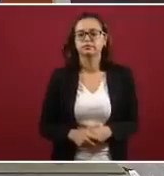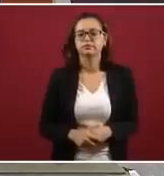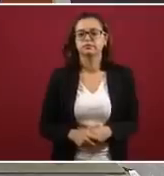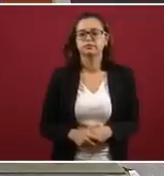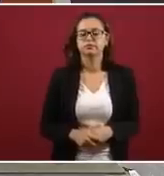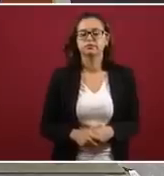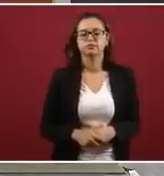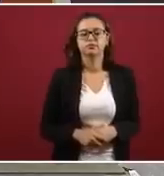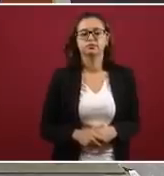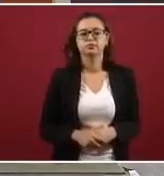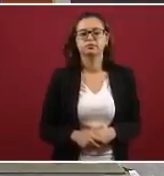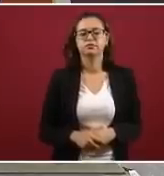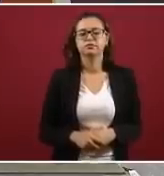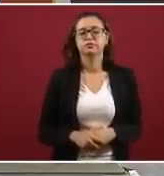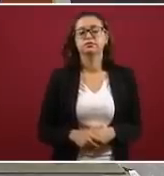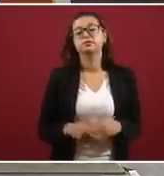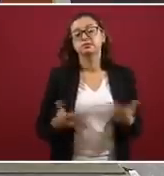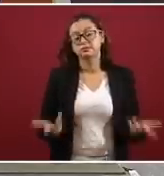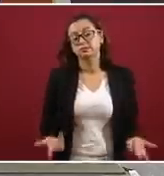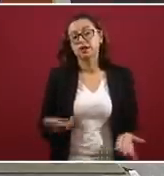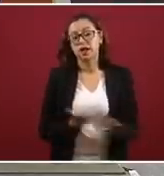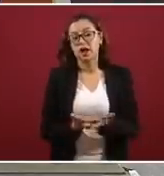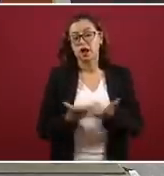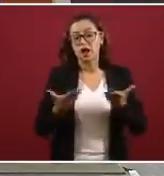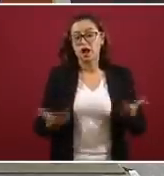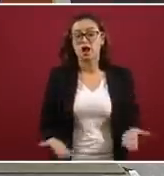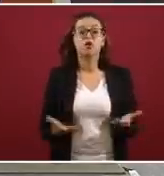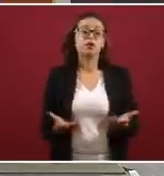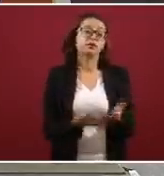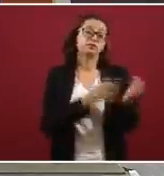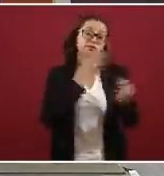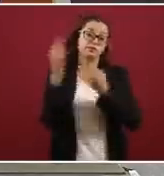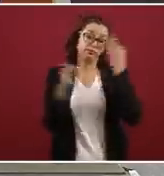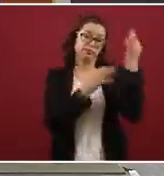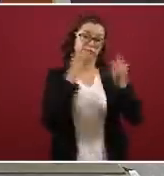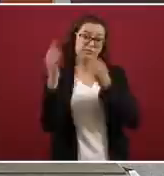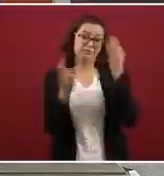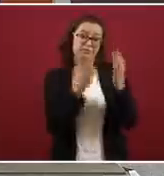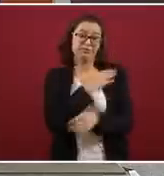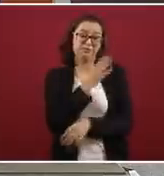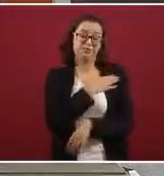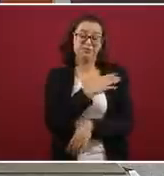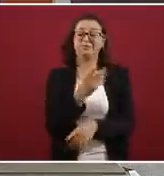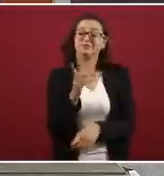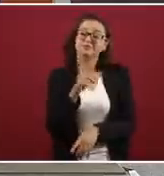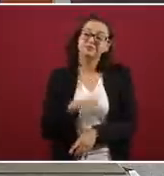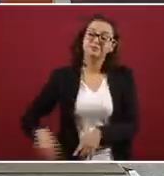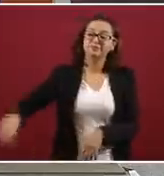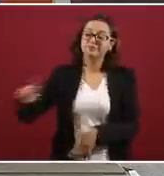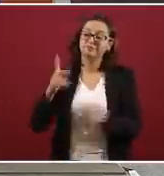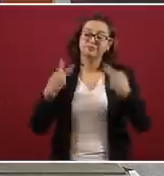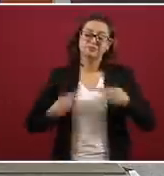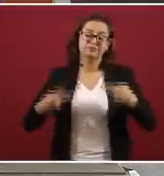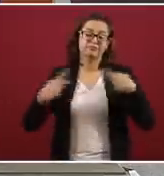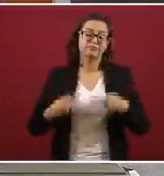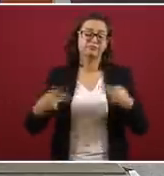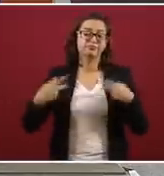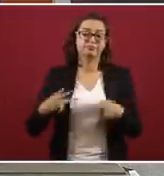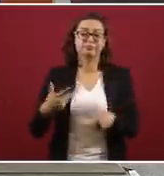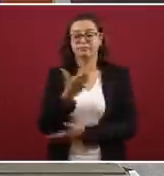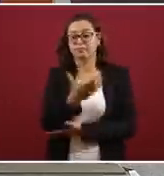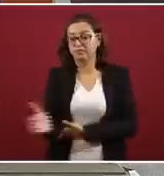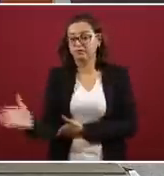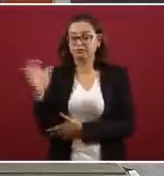Al concluir, señalamos que la buena noticia que ha indicado el señor presidente es para nuestros productores, porque al